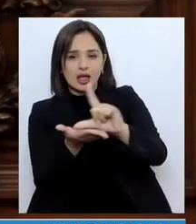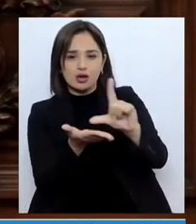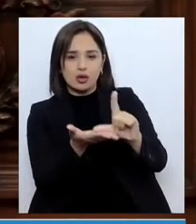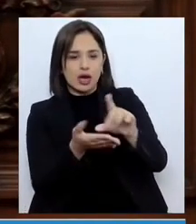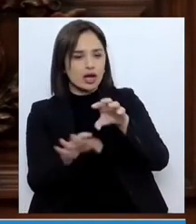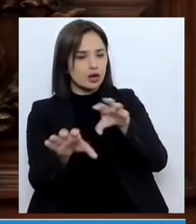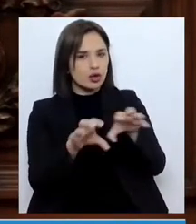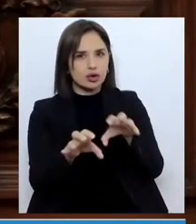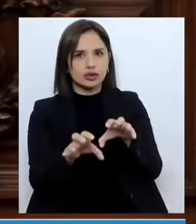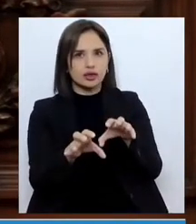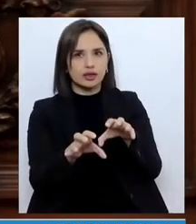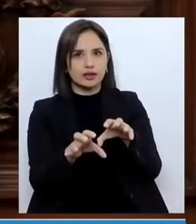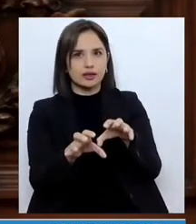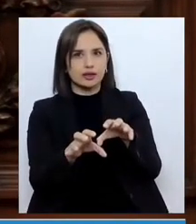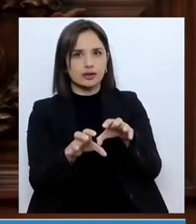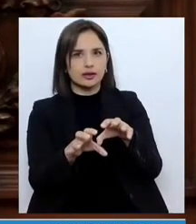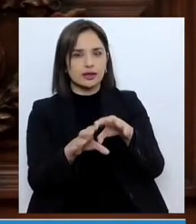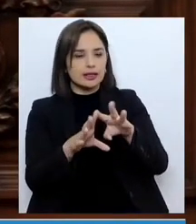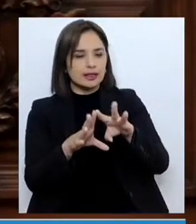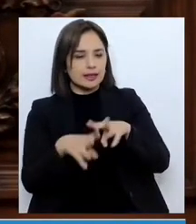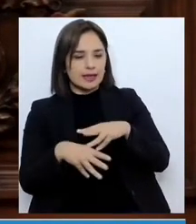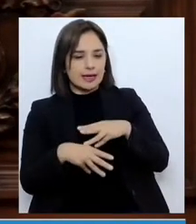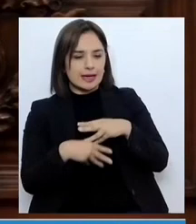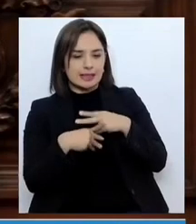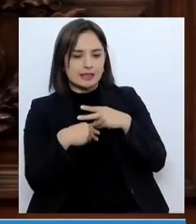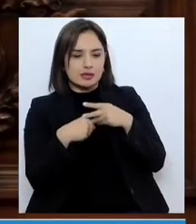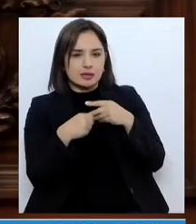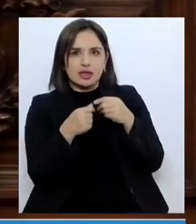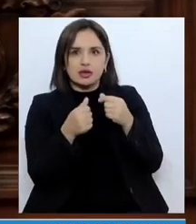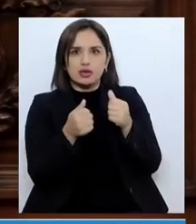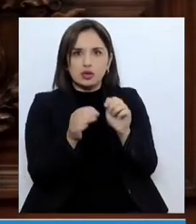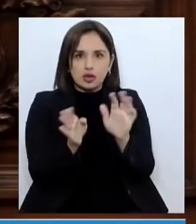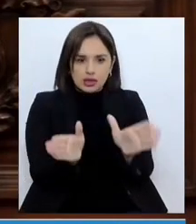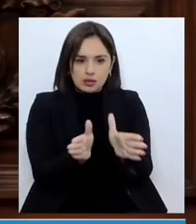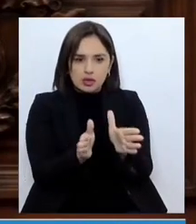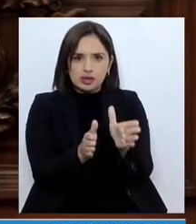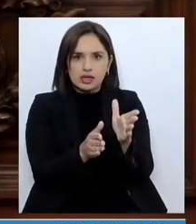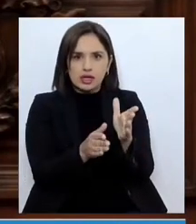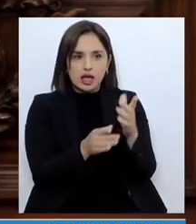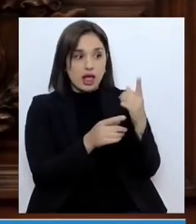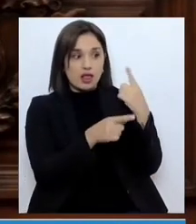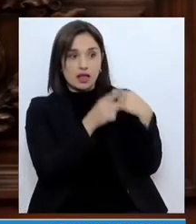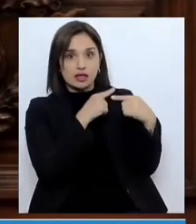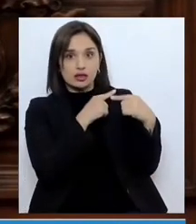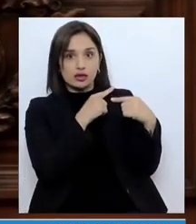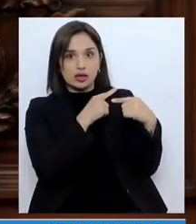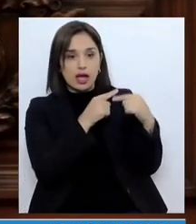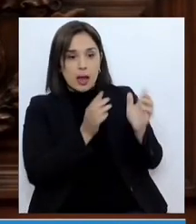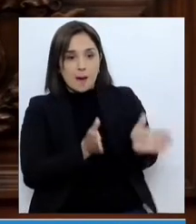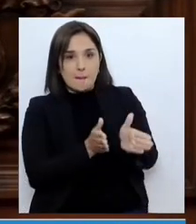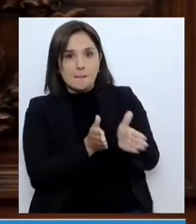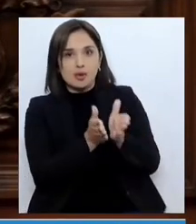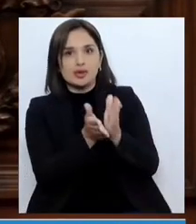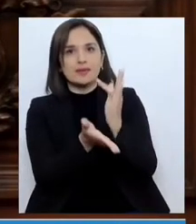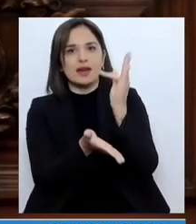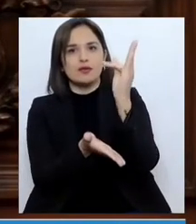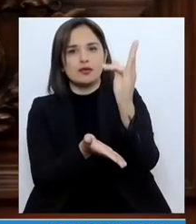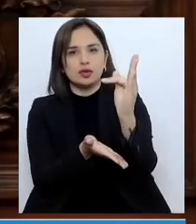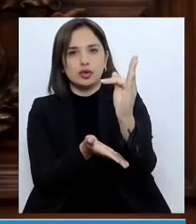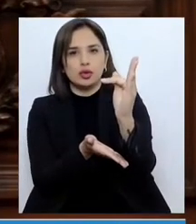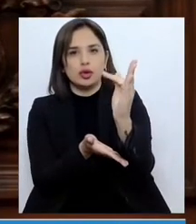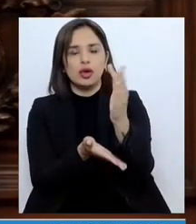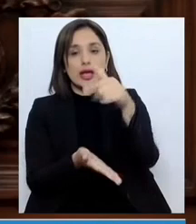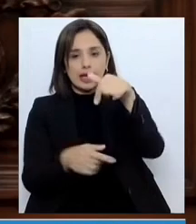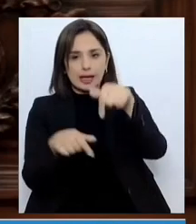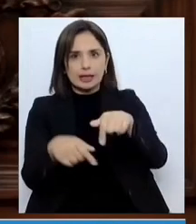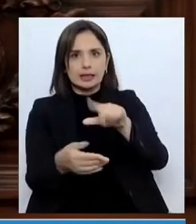en sí mismo el espíritu que impulsa desde el pasado hacia los tiempos futuros. Es decir, este lugar